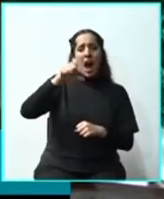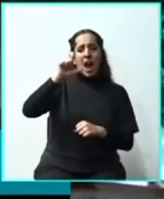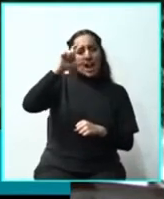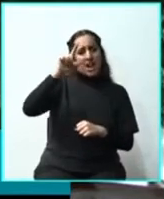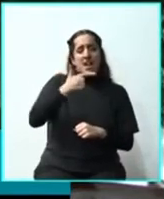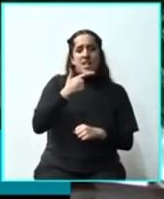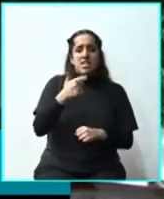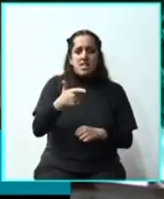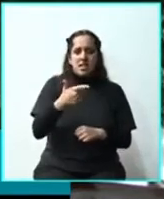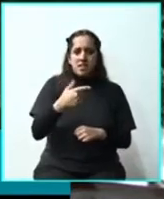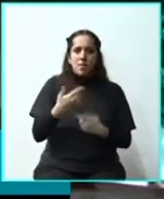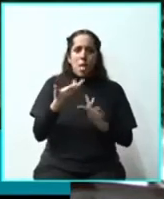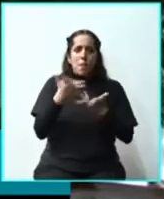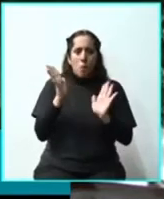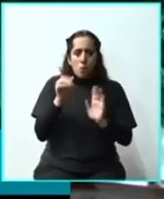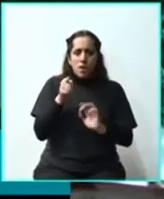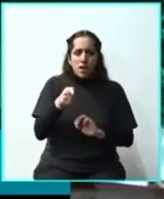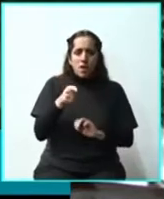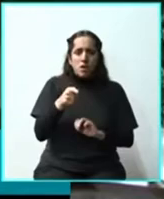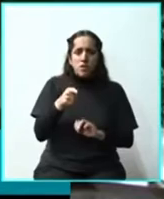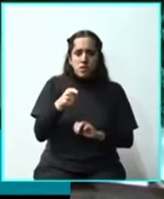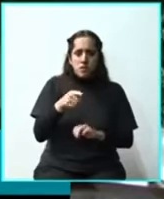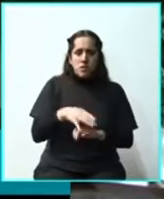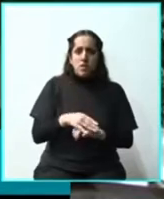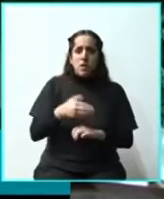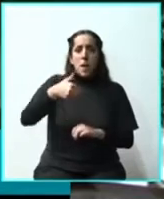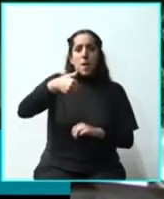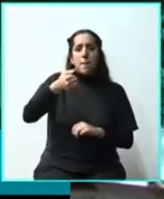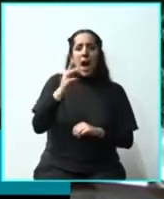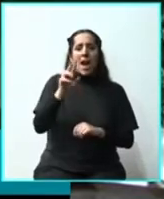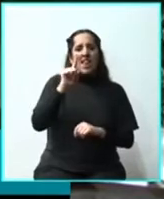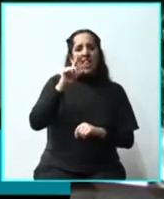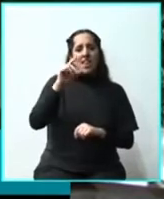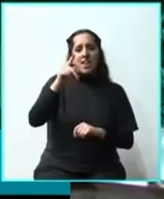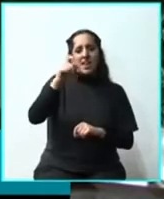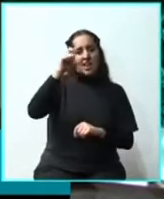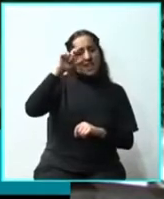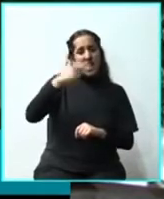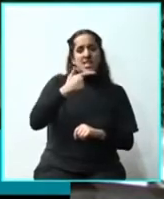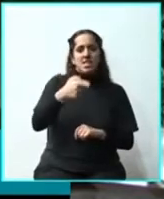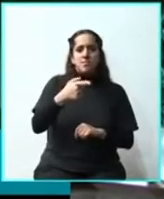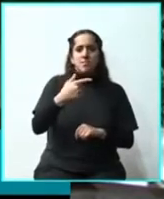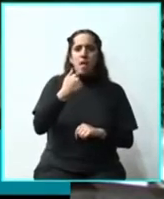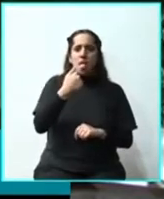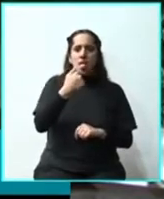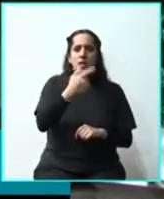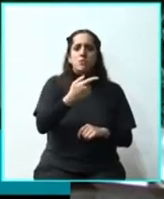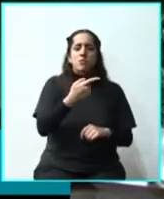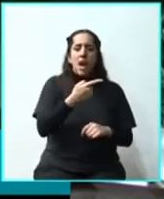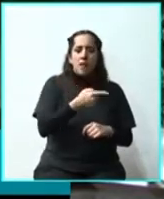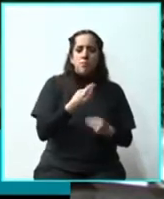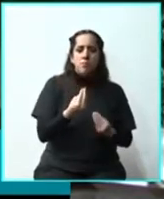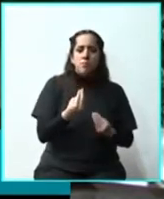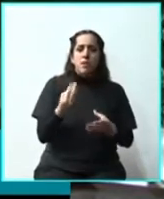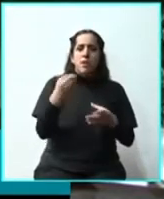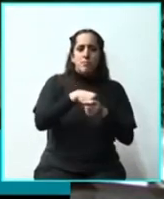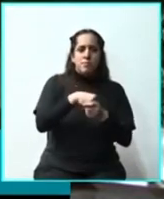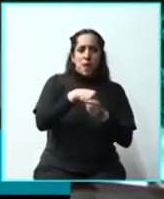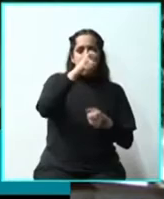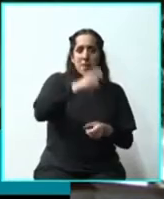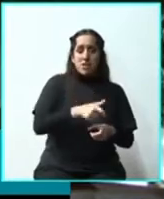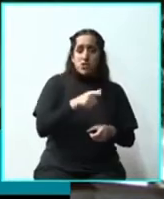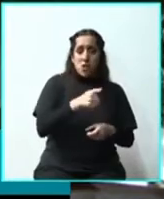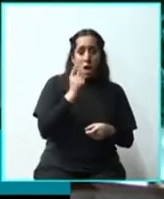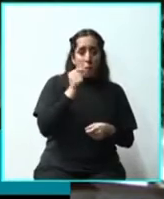la acusación pública, es Juan Bautista Maíquez, denunciado por integrar la